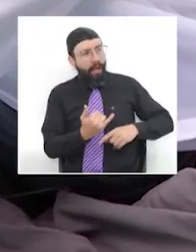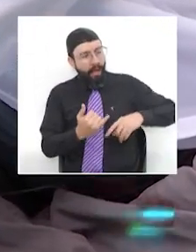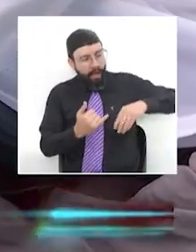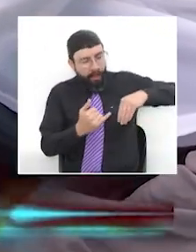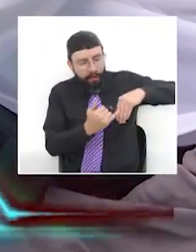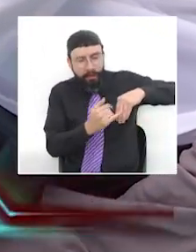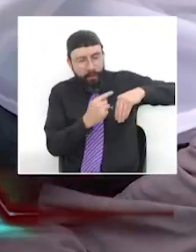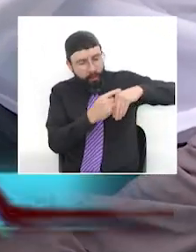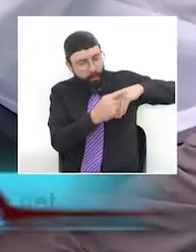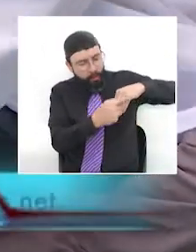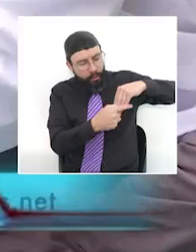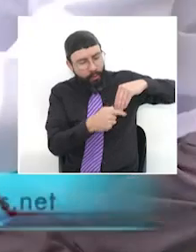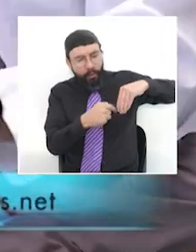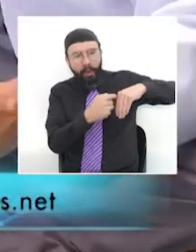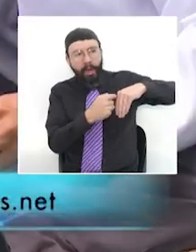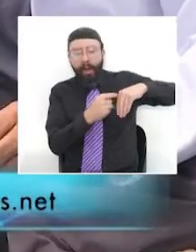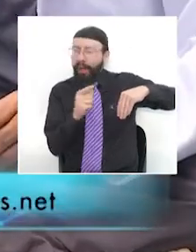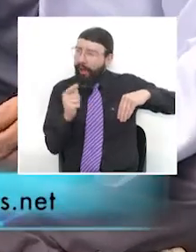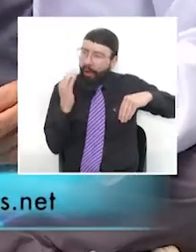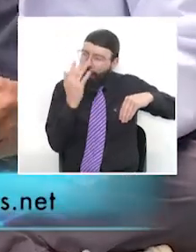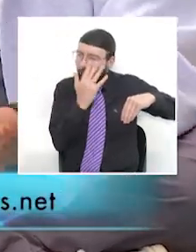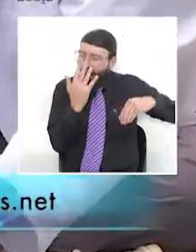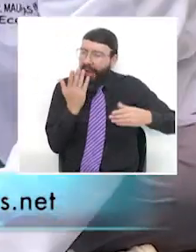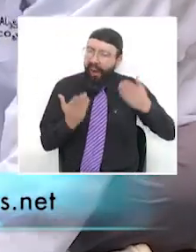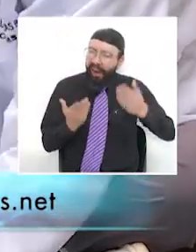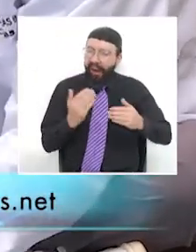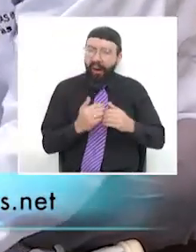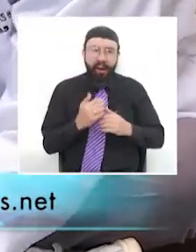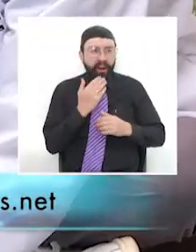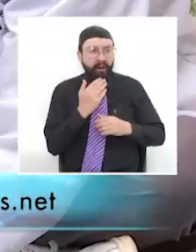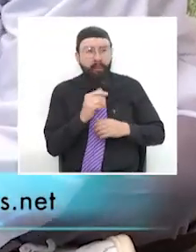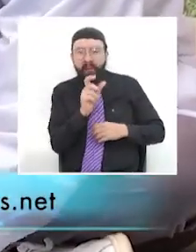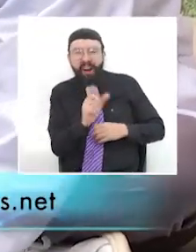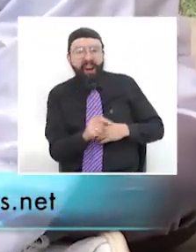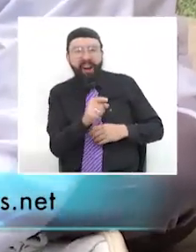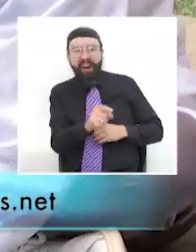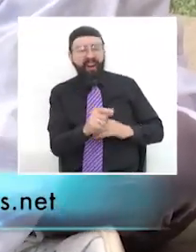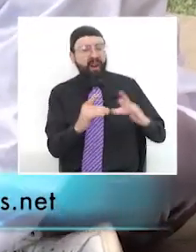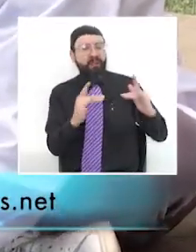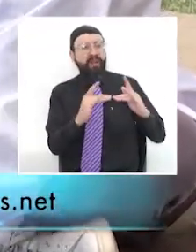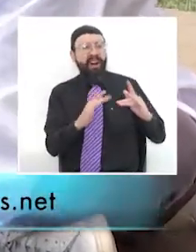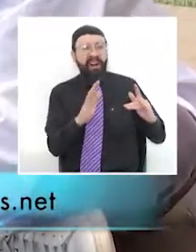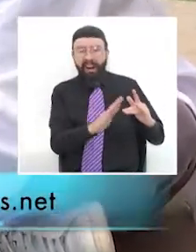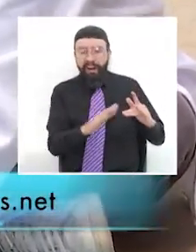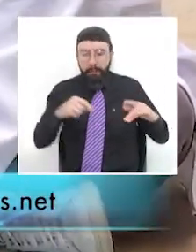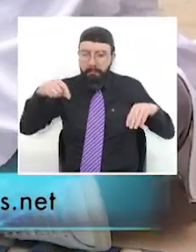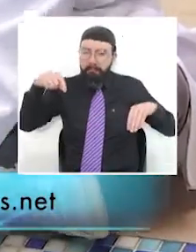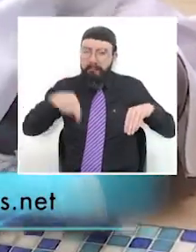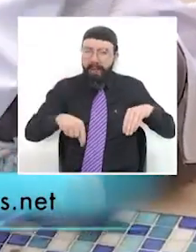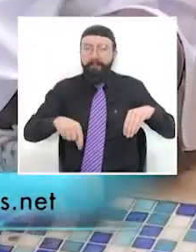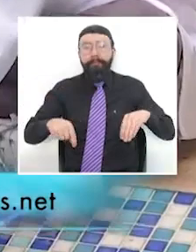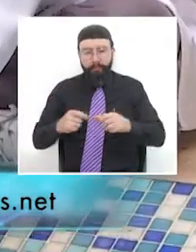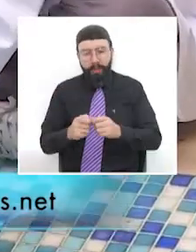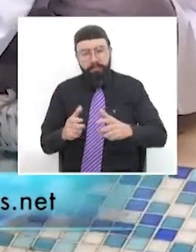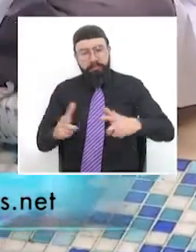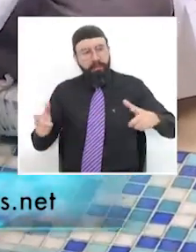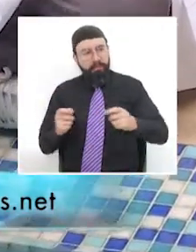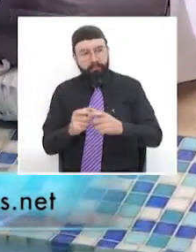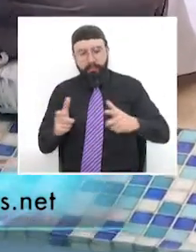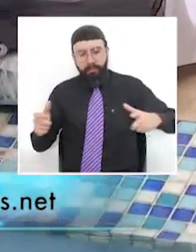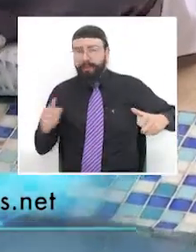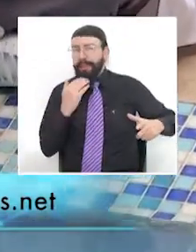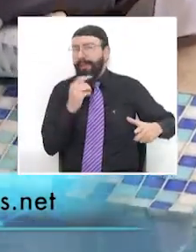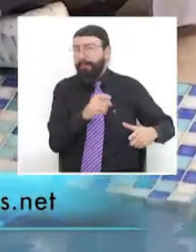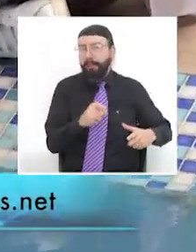el tejido hepático. El color nos va dando eso. Entonces vamos a hacer paciente acostado, ahí está mandando las ondas. Ahí está. Este verde es el